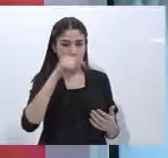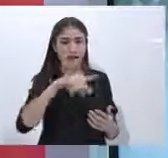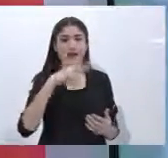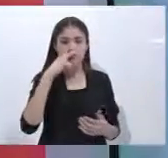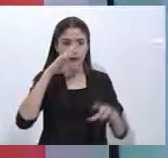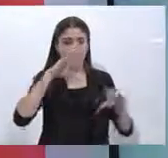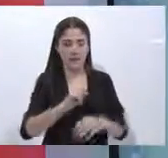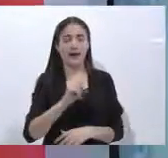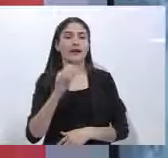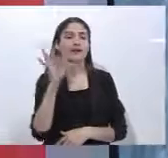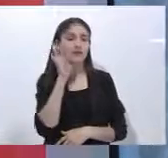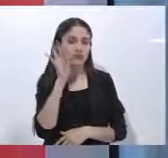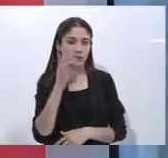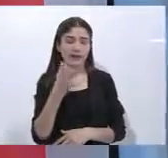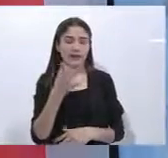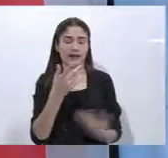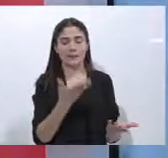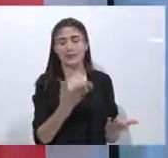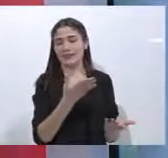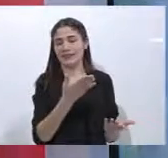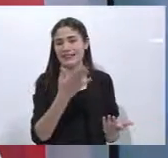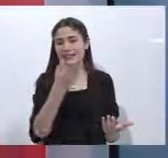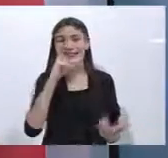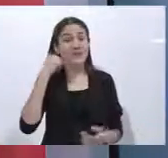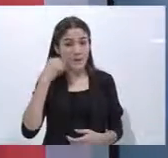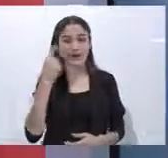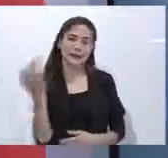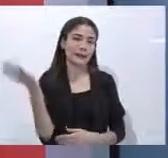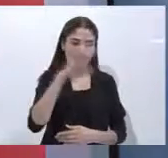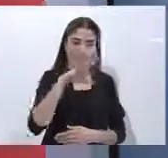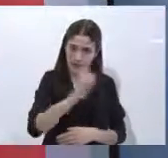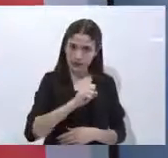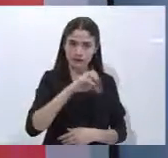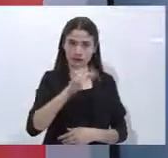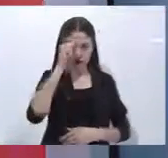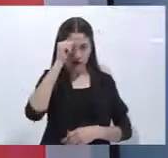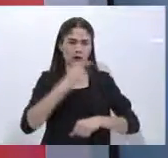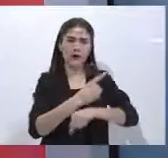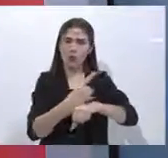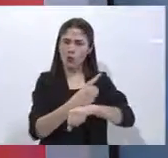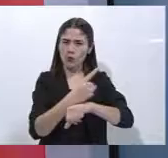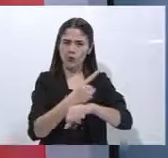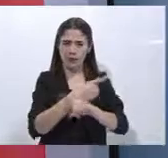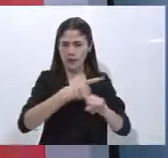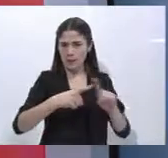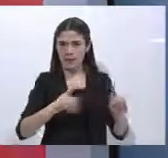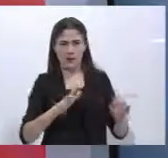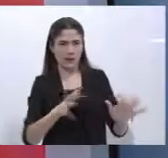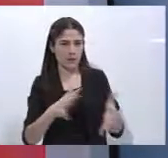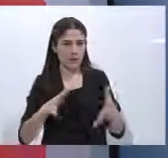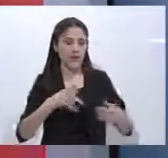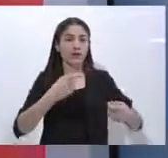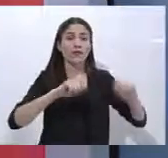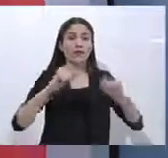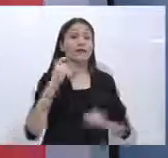mira te cuento que en una hora en una hora y media más o menos hemos vendido 1200 kilos de tomates en los